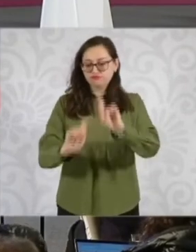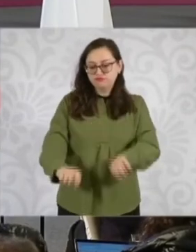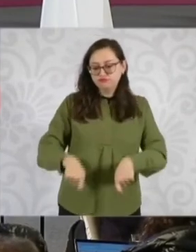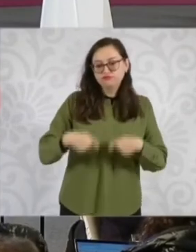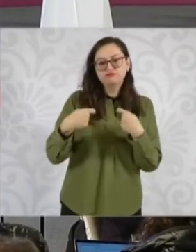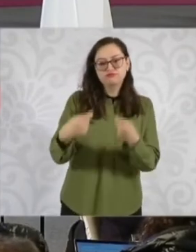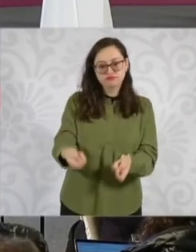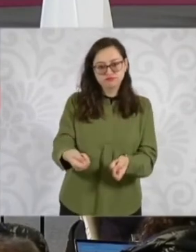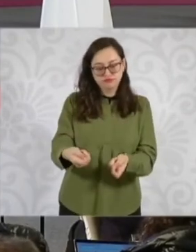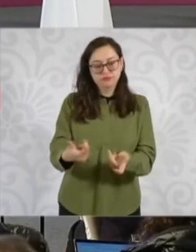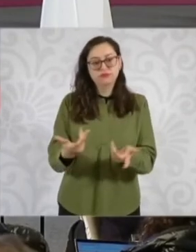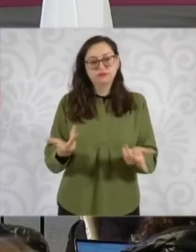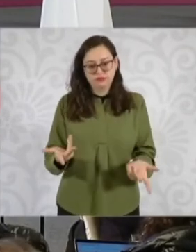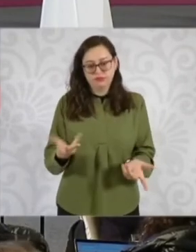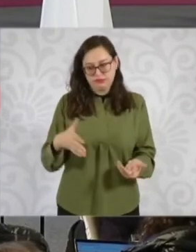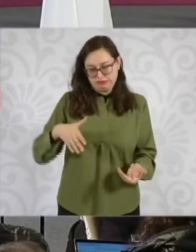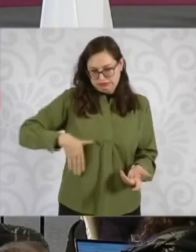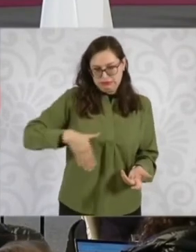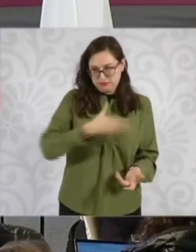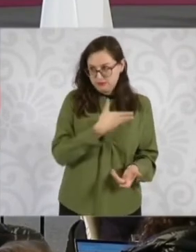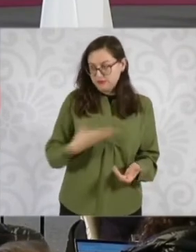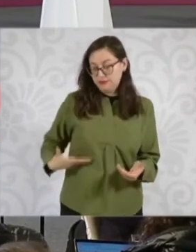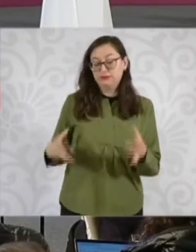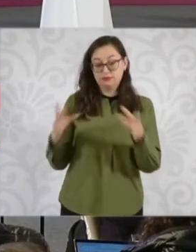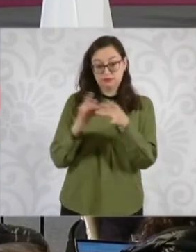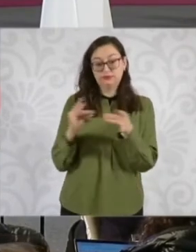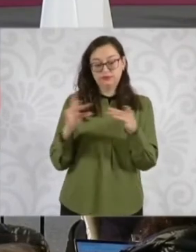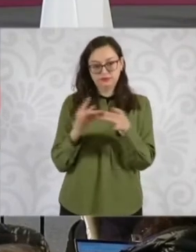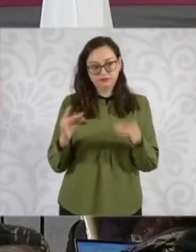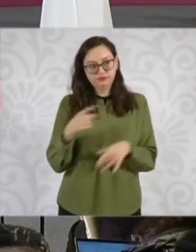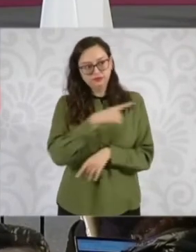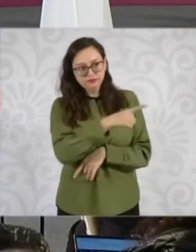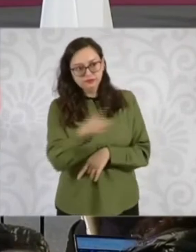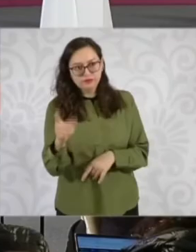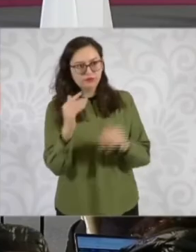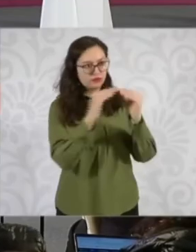lo acaba de mencionar la presidenta, con 1 millón de escrituras.